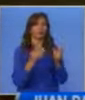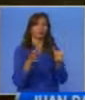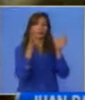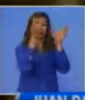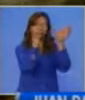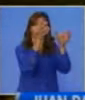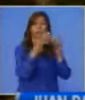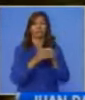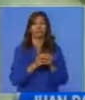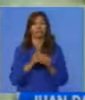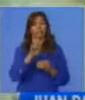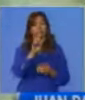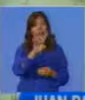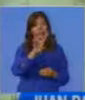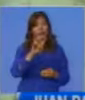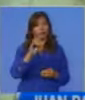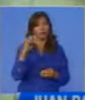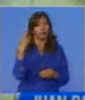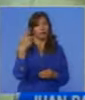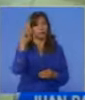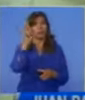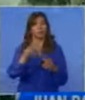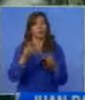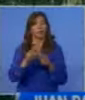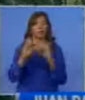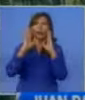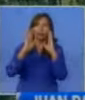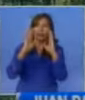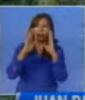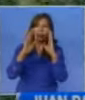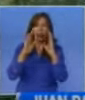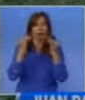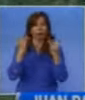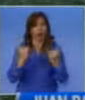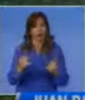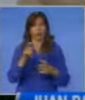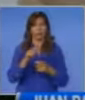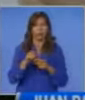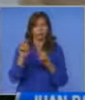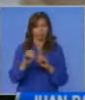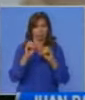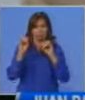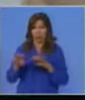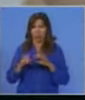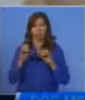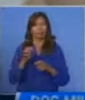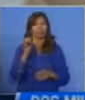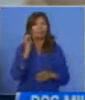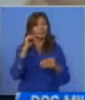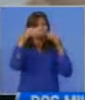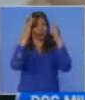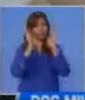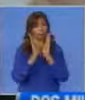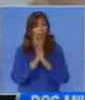el mundo lo escucharon y hoy son testigos de sus milagros. En la monja francesa